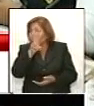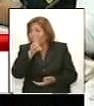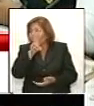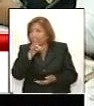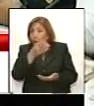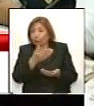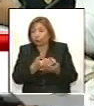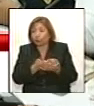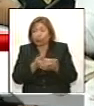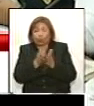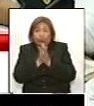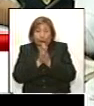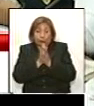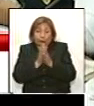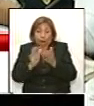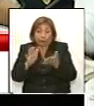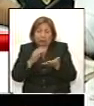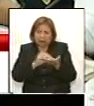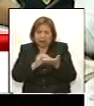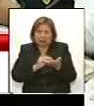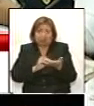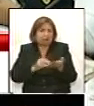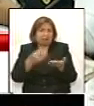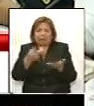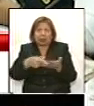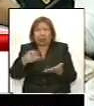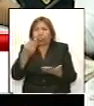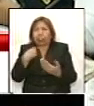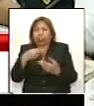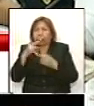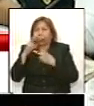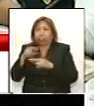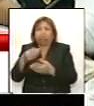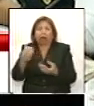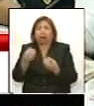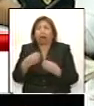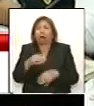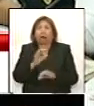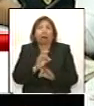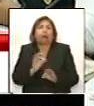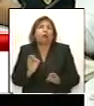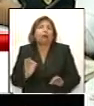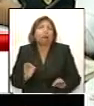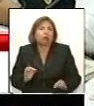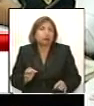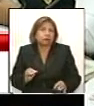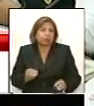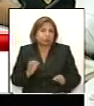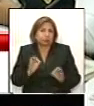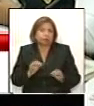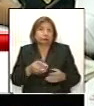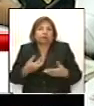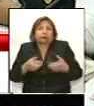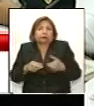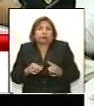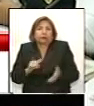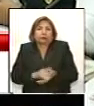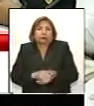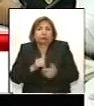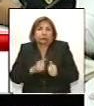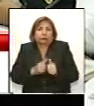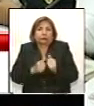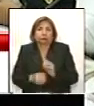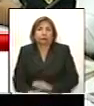les hemos pedido a la gente llenar, no te llega un correo de respuesta con un código de identificación que te permita hacerle